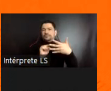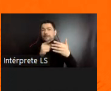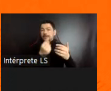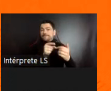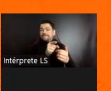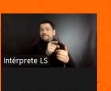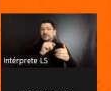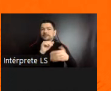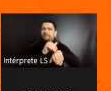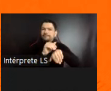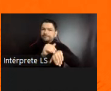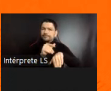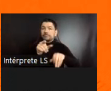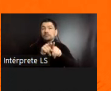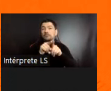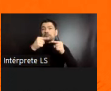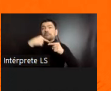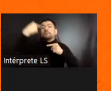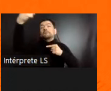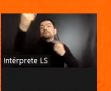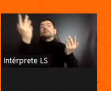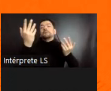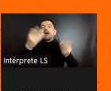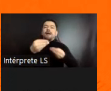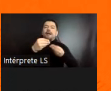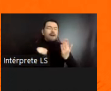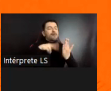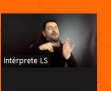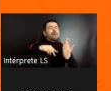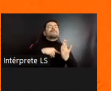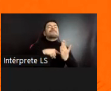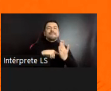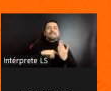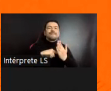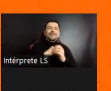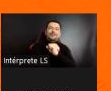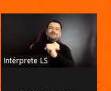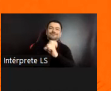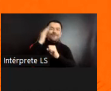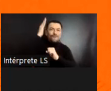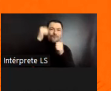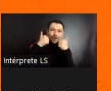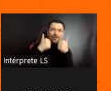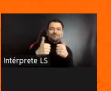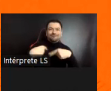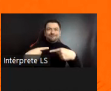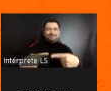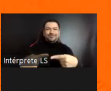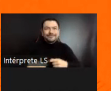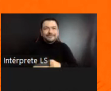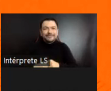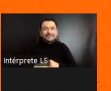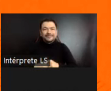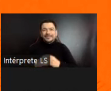futuro. Como saben, tenemos distintas herramientas y también mucho trabajo disciplinario